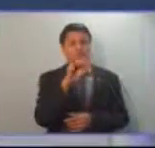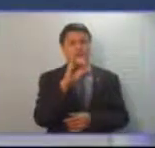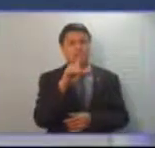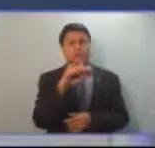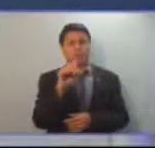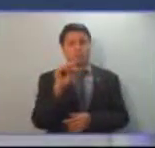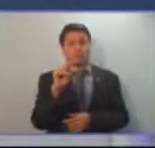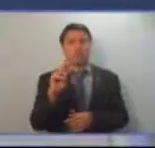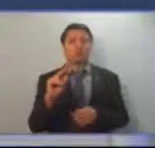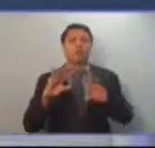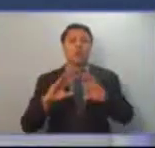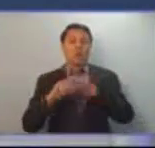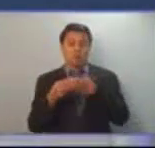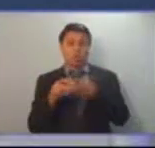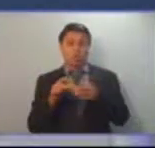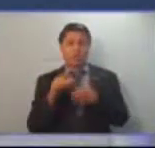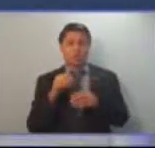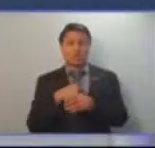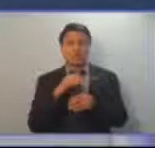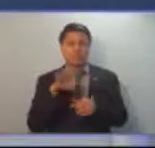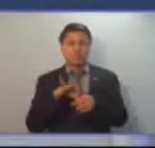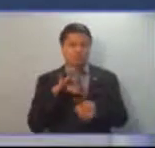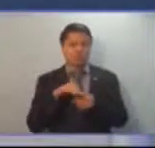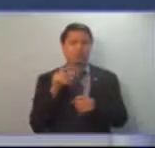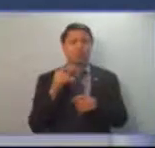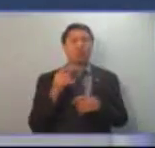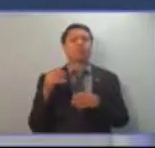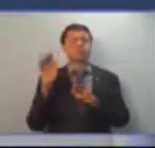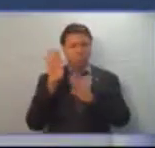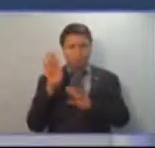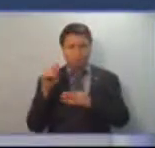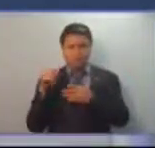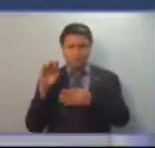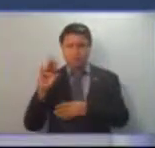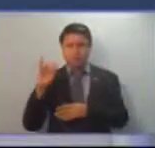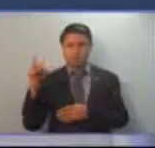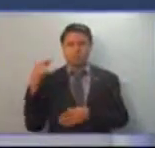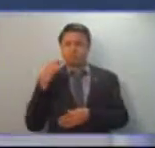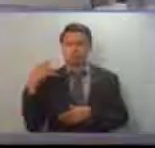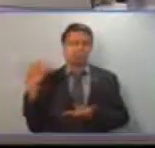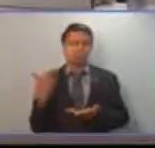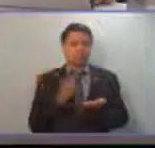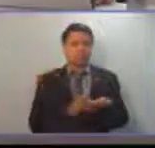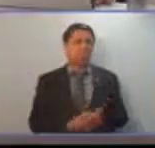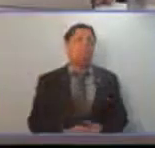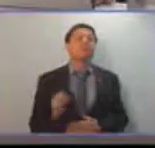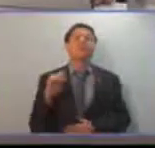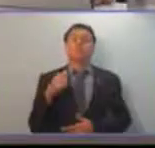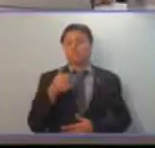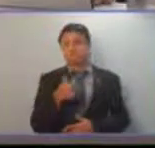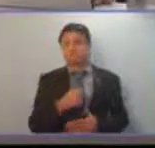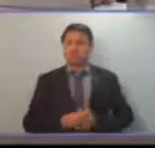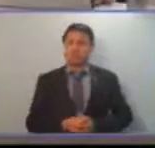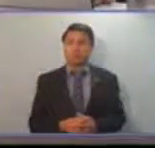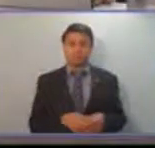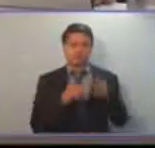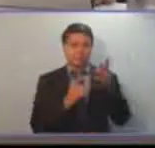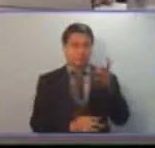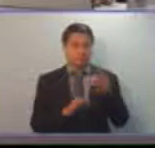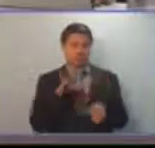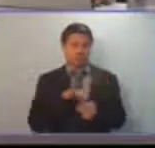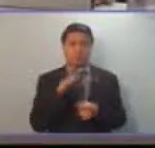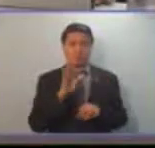un esfuerzo de darle cumplimiento precisamente a esta iniciativa, ¿no, diputada? Sí, bueno, el Código